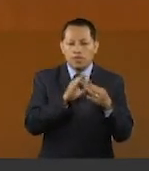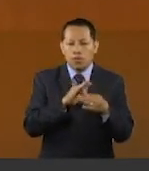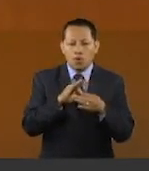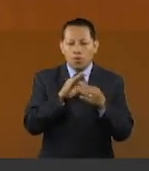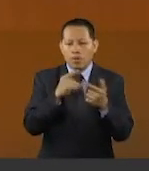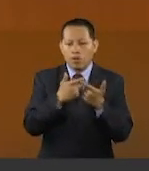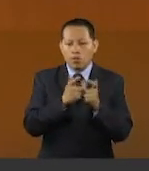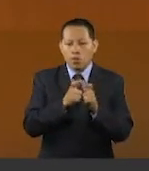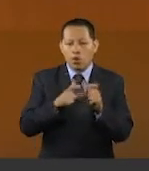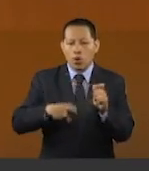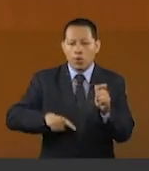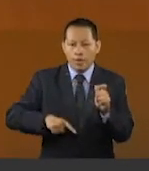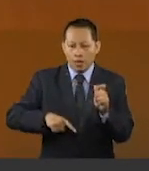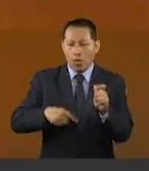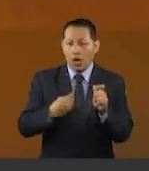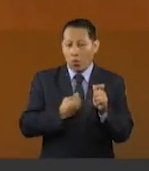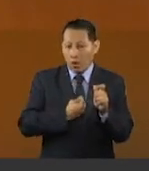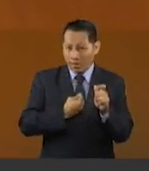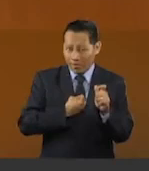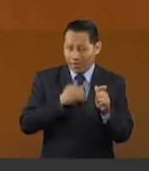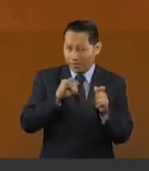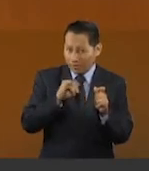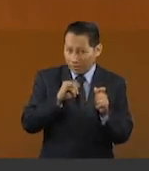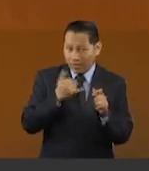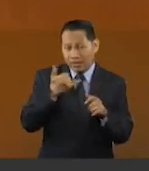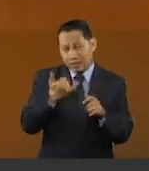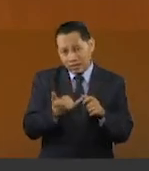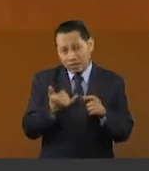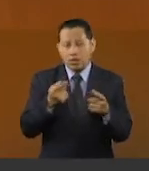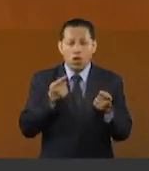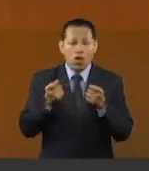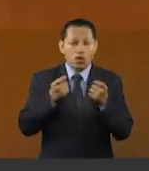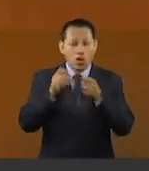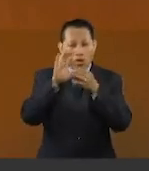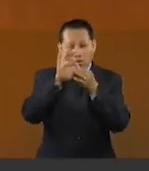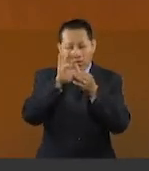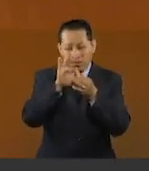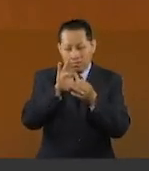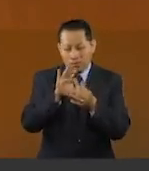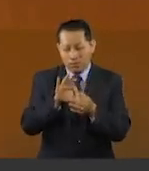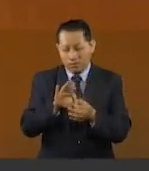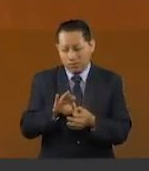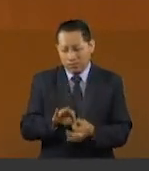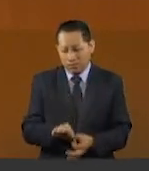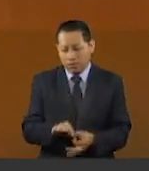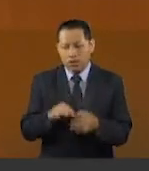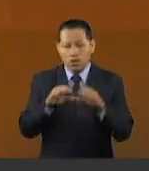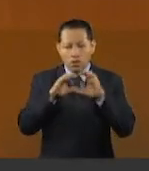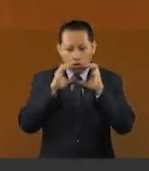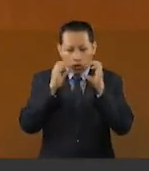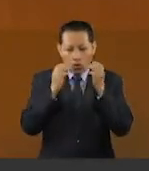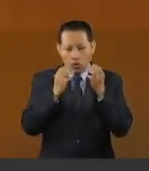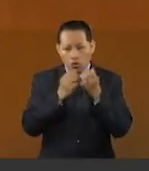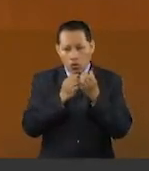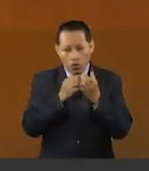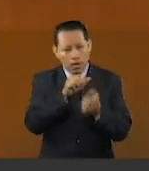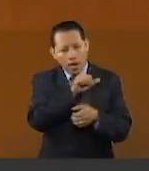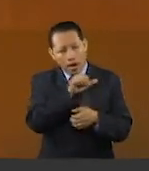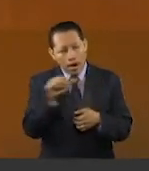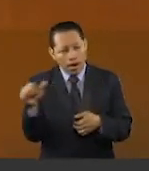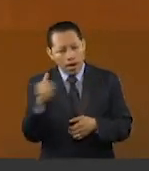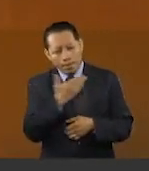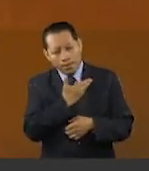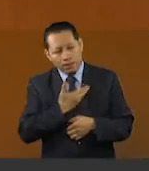de Estado y un control vertical con un Congreso acrítico de